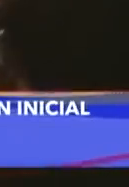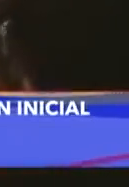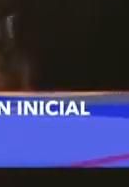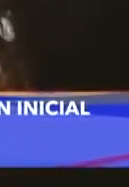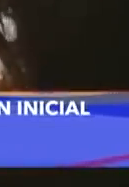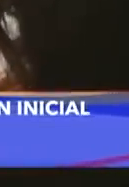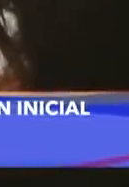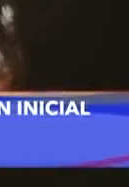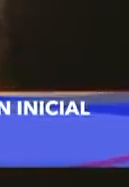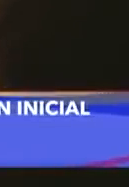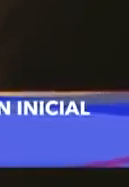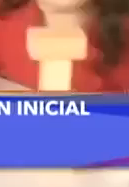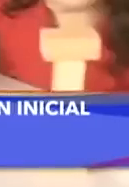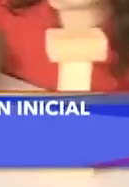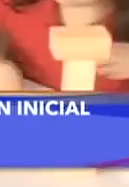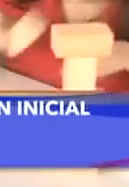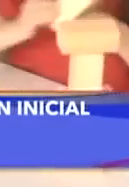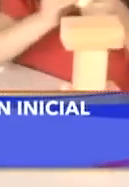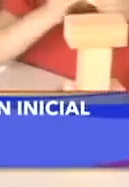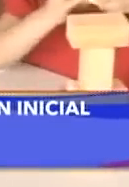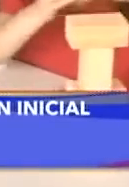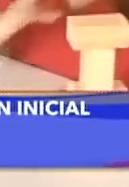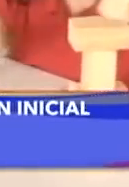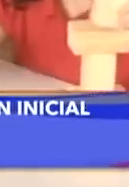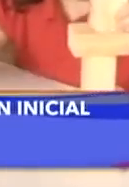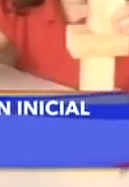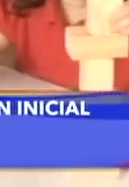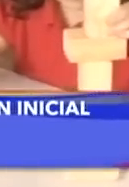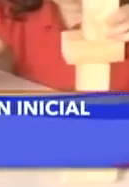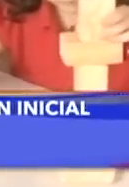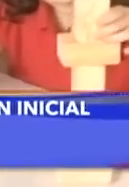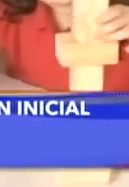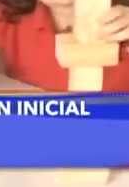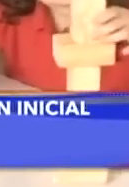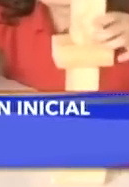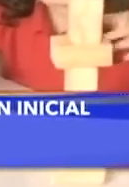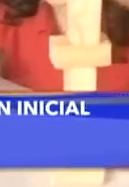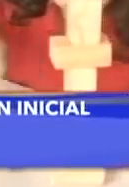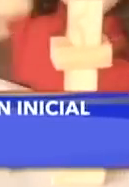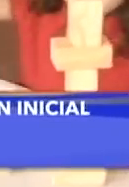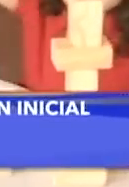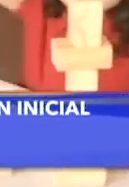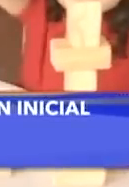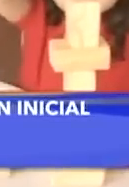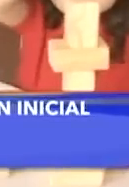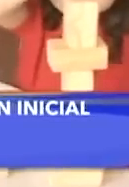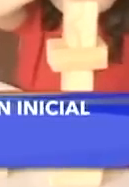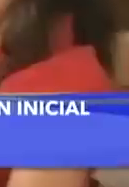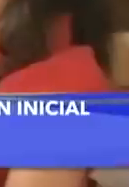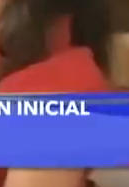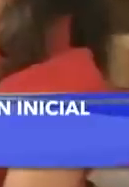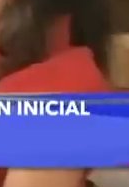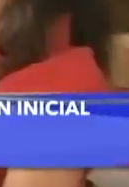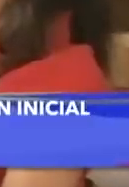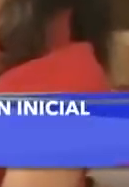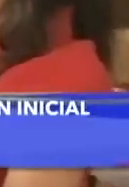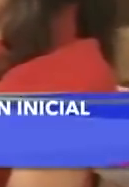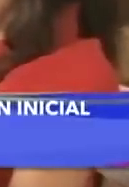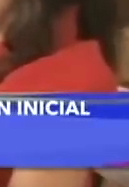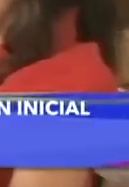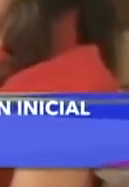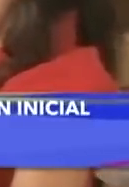hermano el profesor aristóbulo istúriz hoy conjuntamente con la gobernación y la alcaldía hemos hecho posible